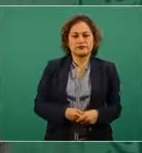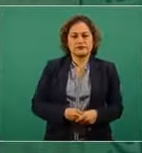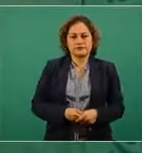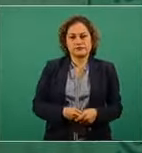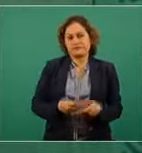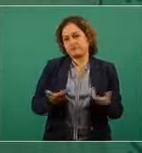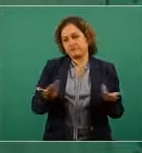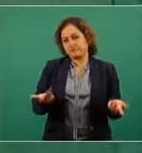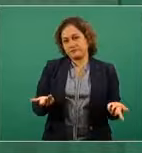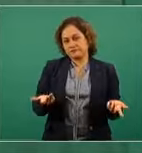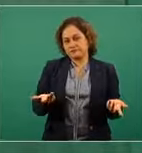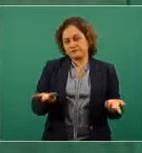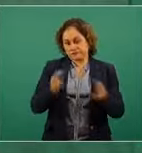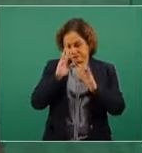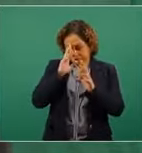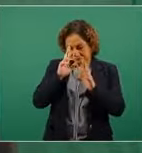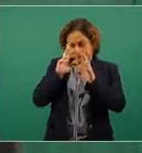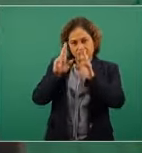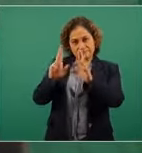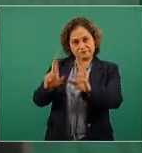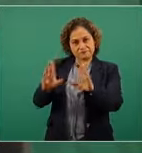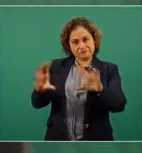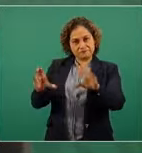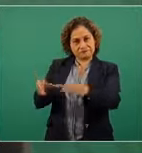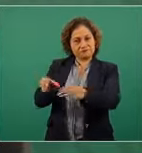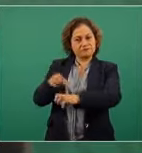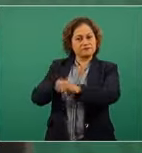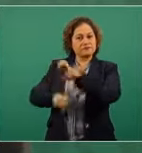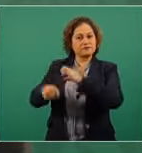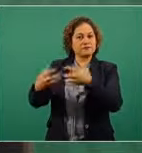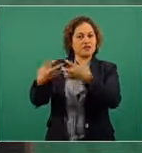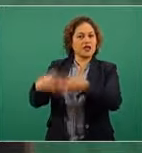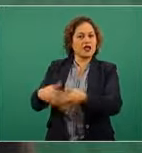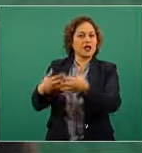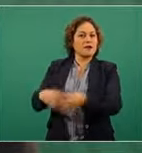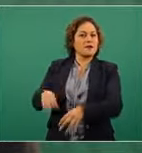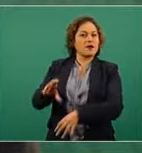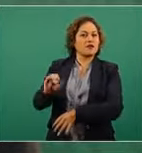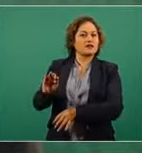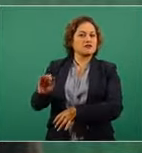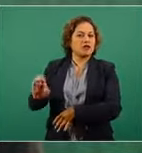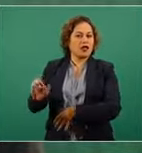Pues que se le dé su lugar a la Comisión Federal de Electricidad. ¿Saben qué hicieron?